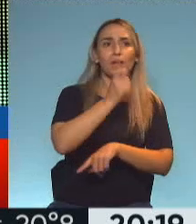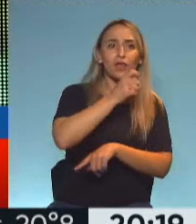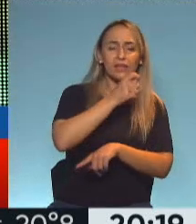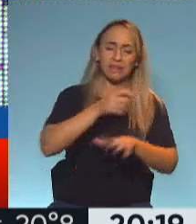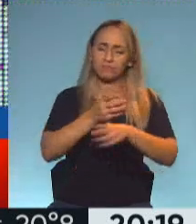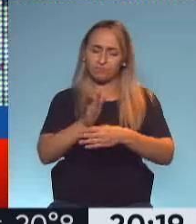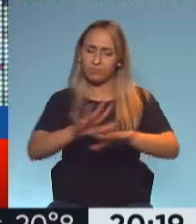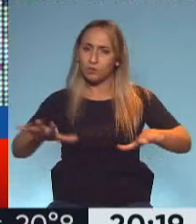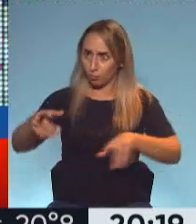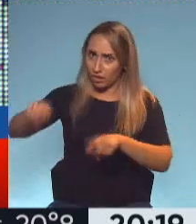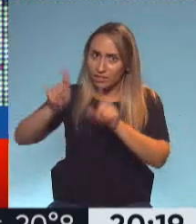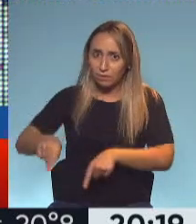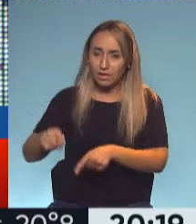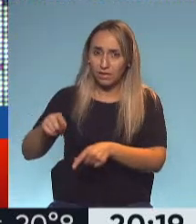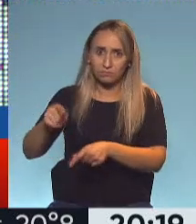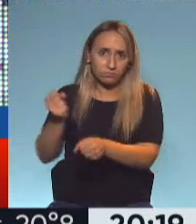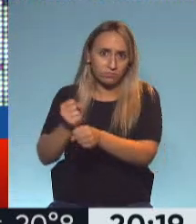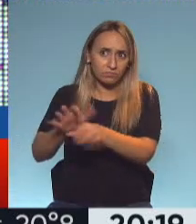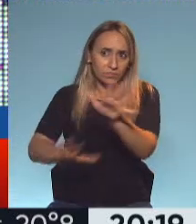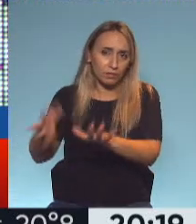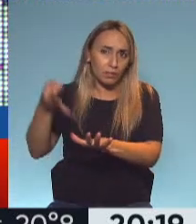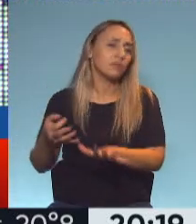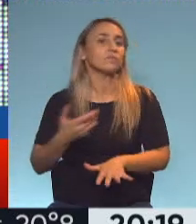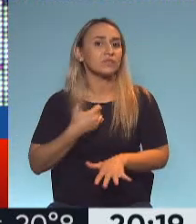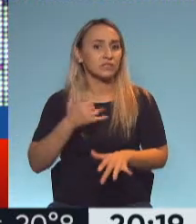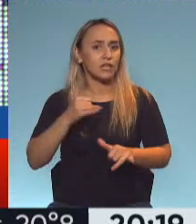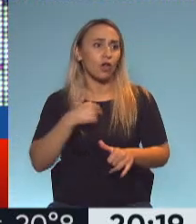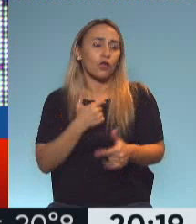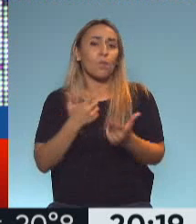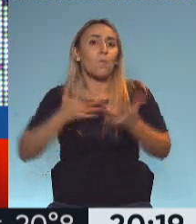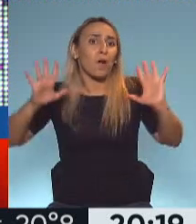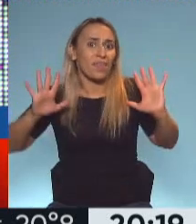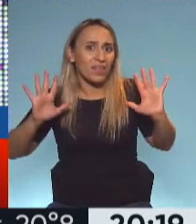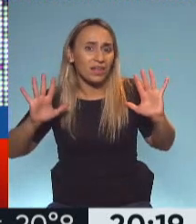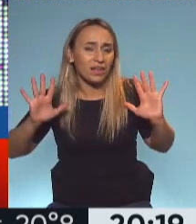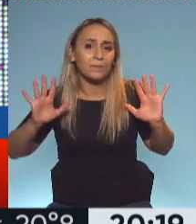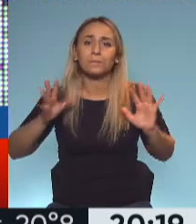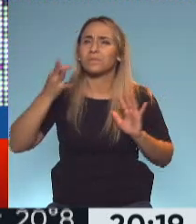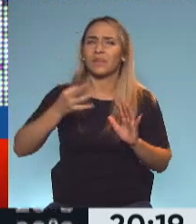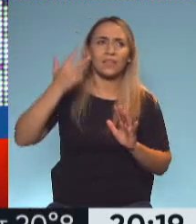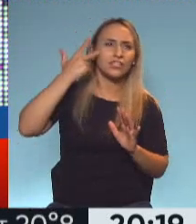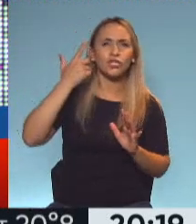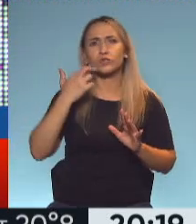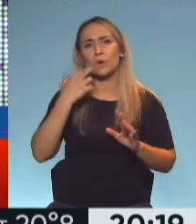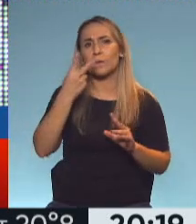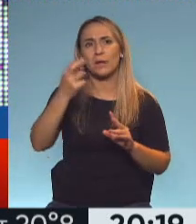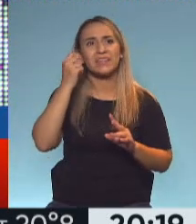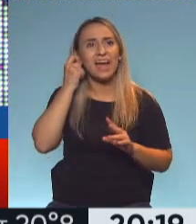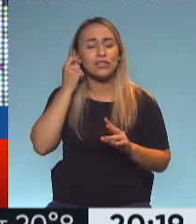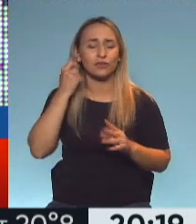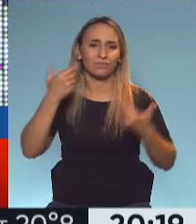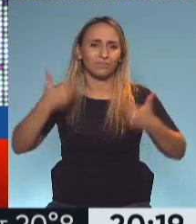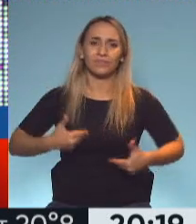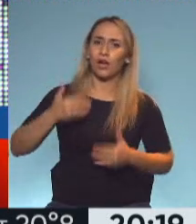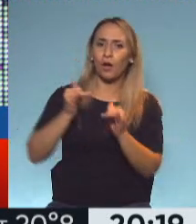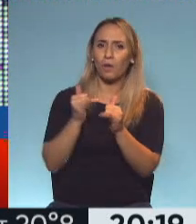hacer. Sí, lo que había que hacer y lo que se pudo hacer. Lo que se pudo hacer. Y yo agregaría lo que dice Marcos, que uno a los 18, 19 o 20 años no está preparado